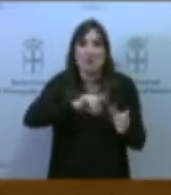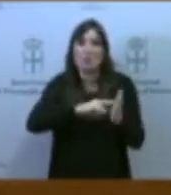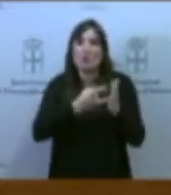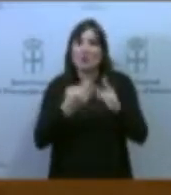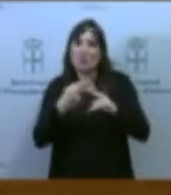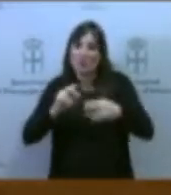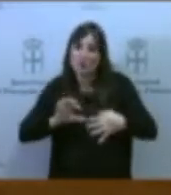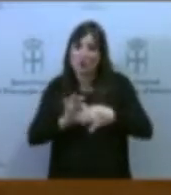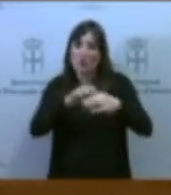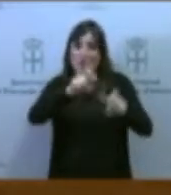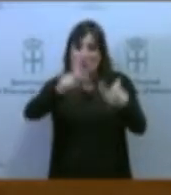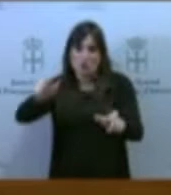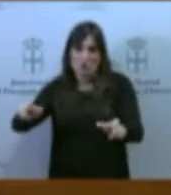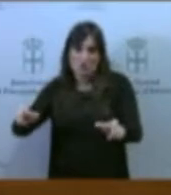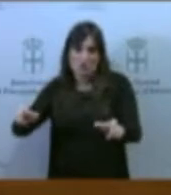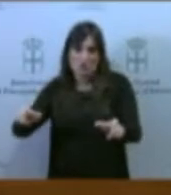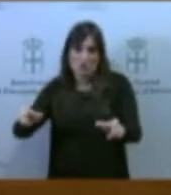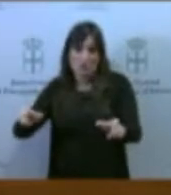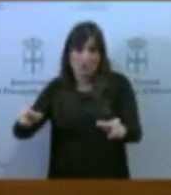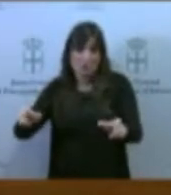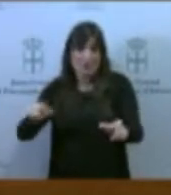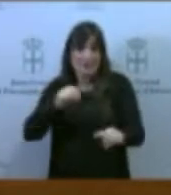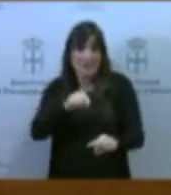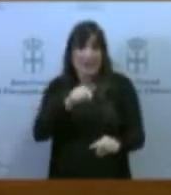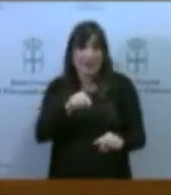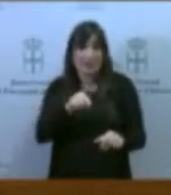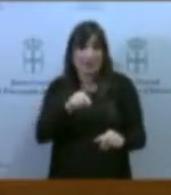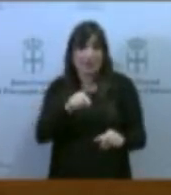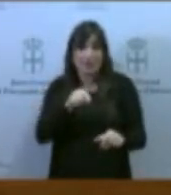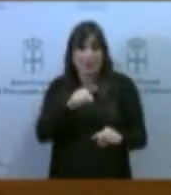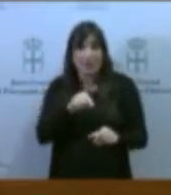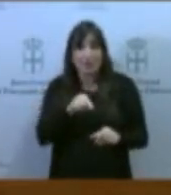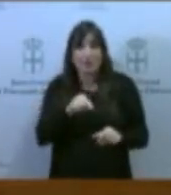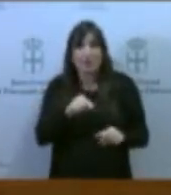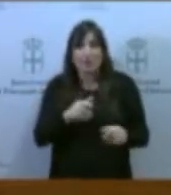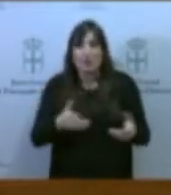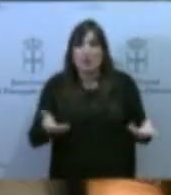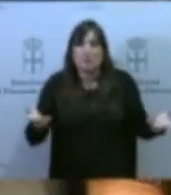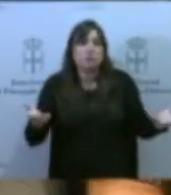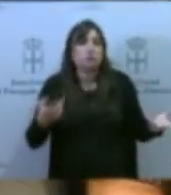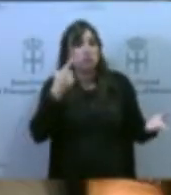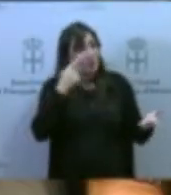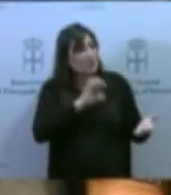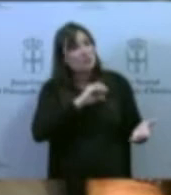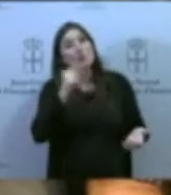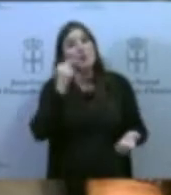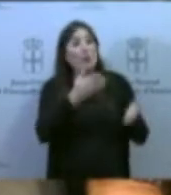en ese sentido, no, y que mire, señor Fernández, usted siempre